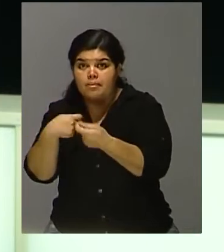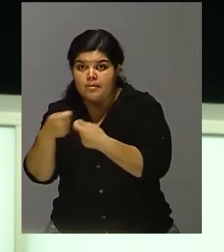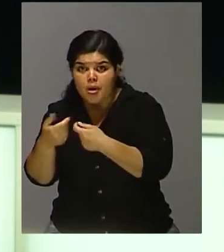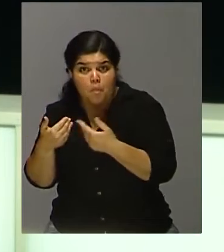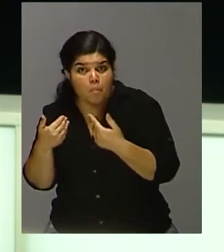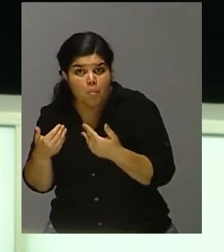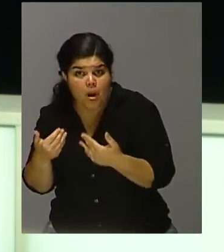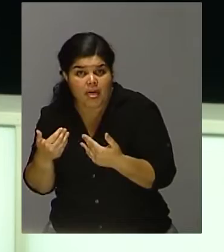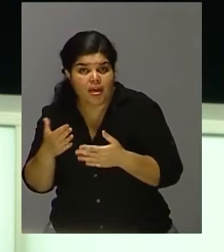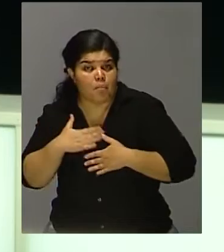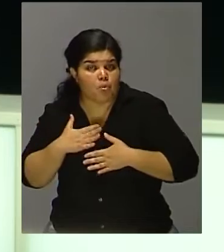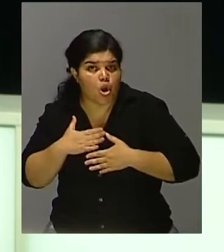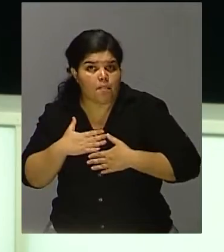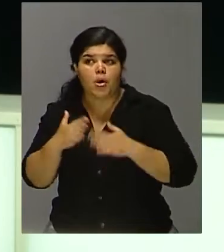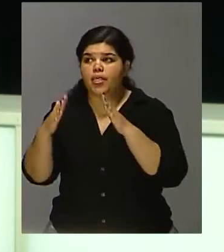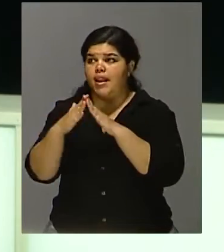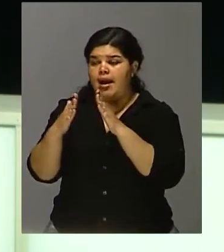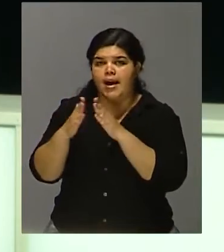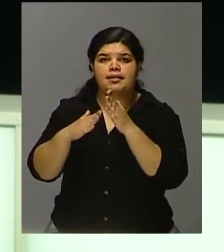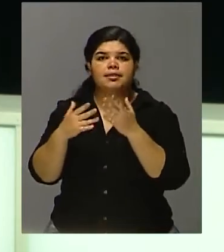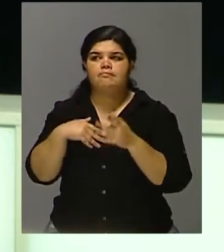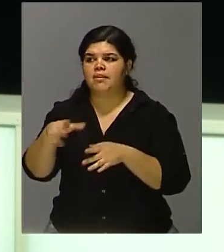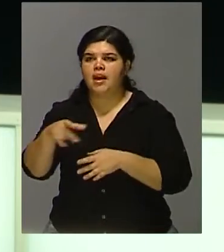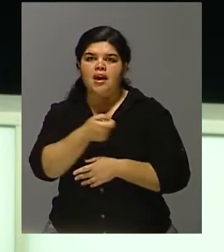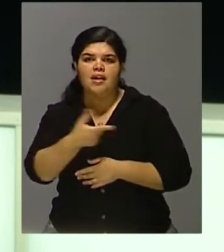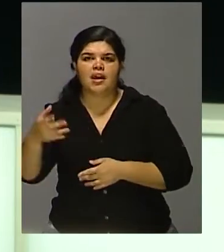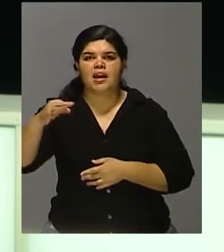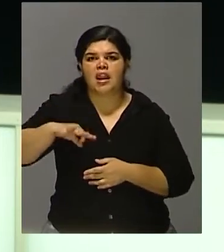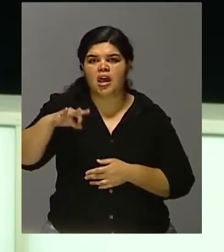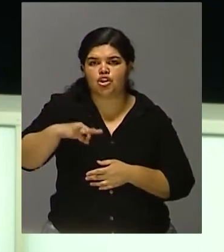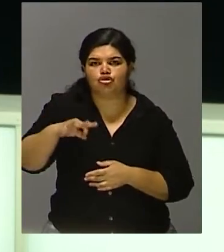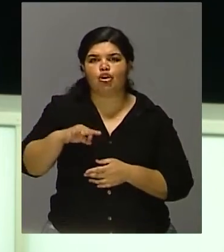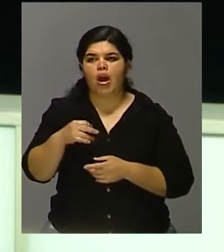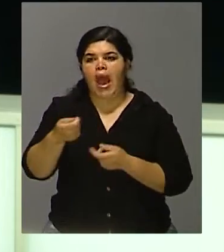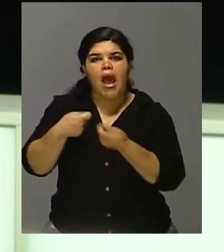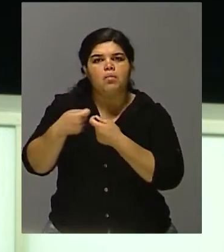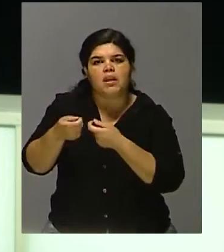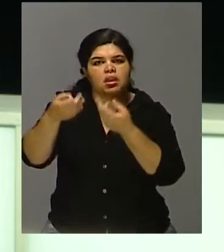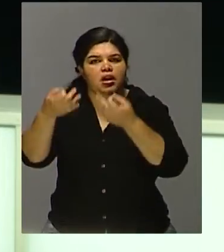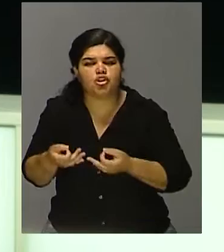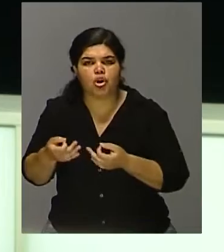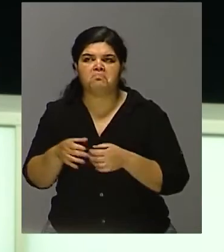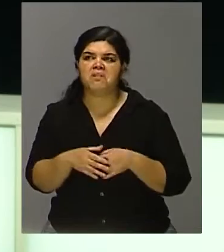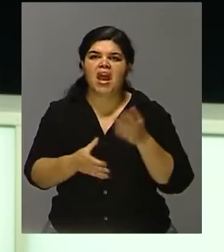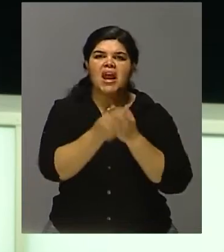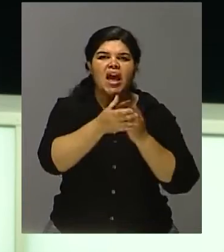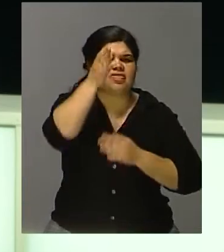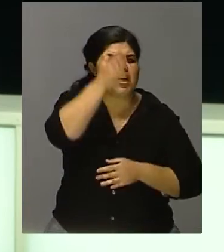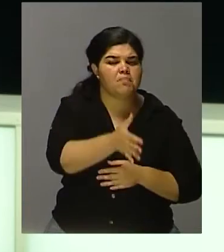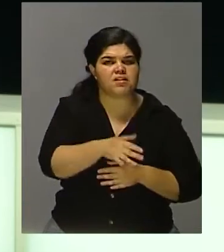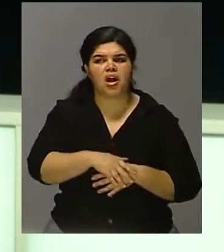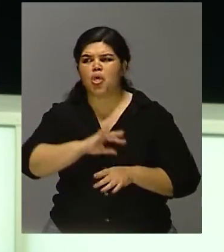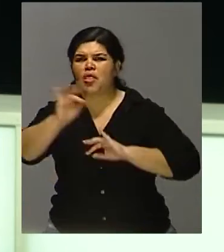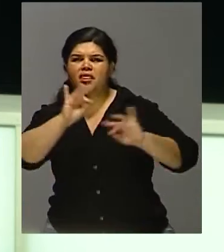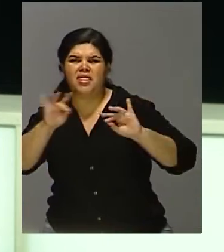administración económica del hogar, de nuestros ingresos, de ese sueldo que tenemos, si gastamos más de lo que debemos, si nos endeudamos